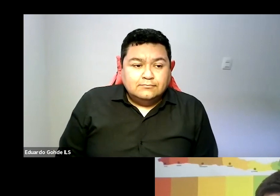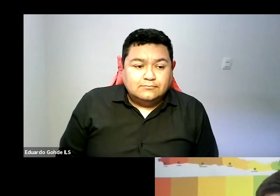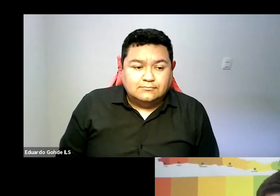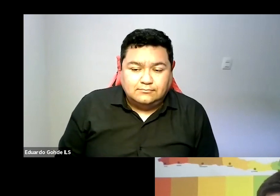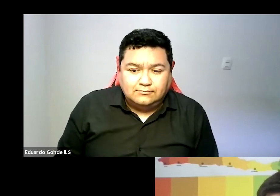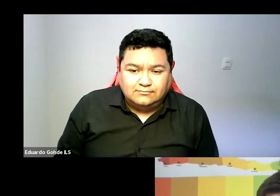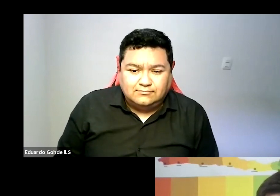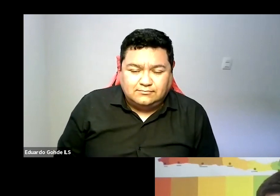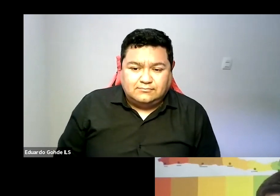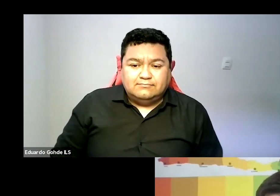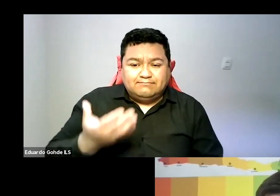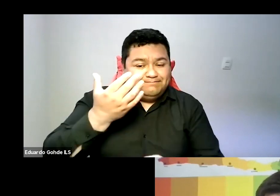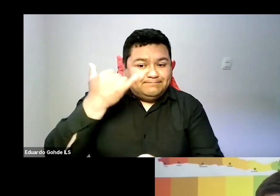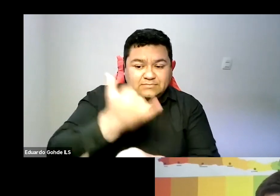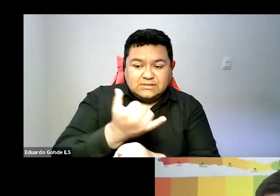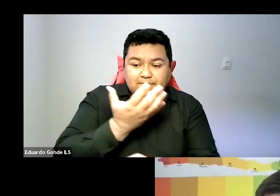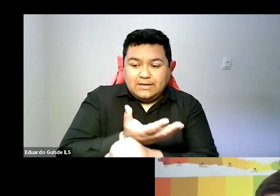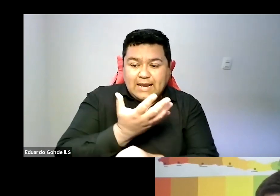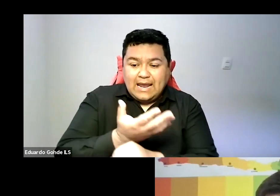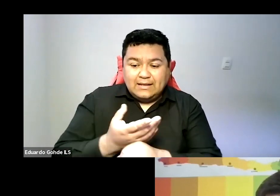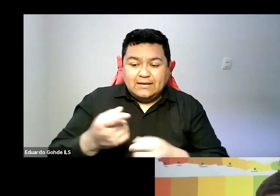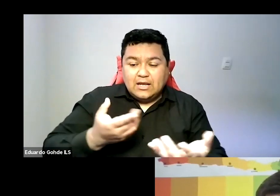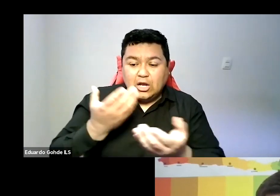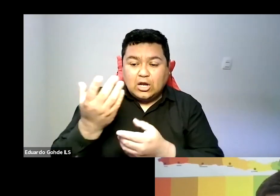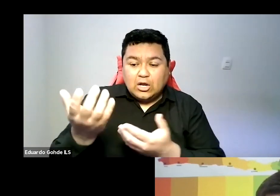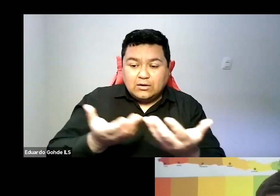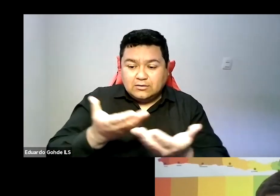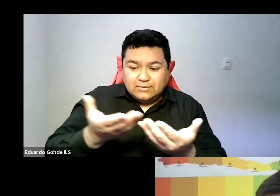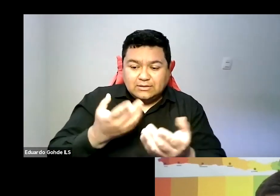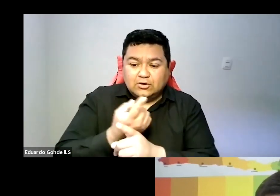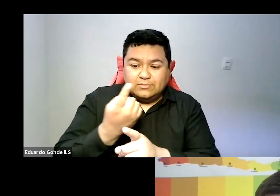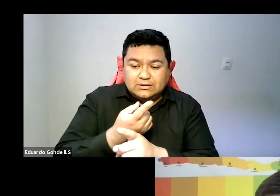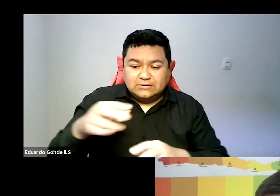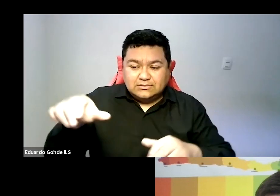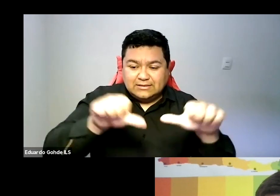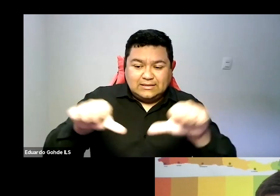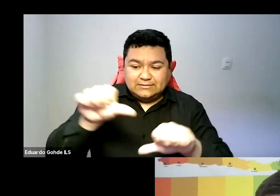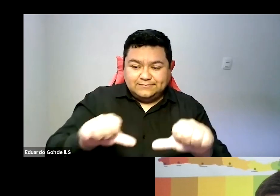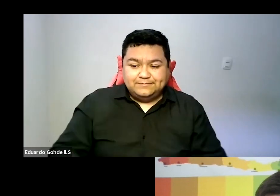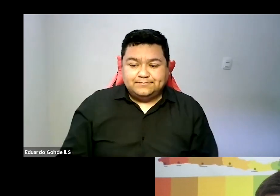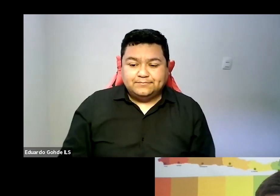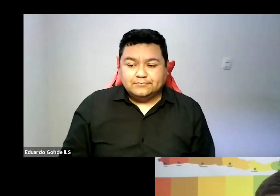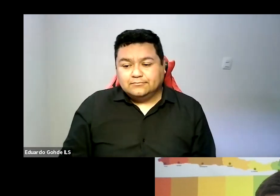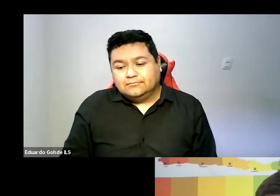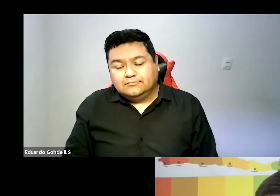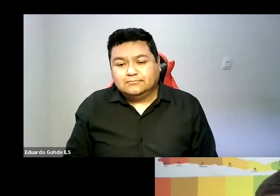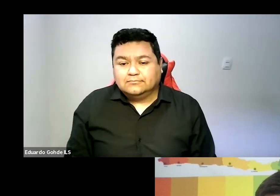un diálogo con la ciencia. ¿Sí? Pues la ciencia, insisto, es una de las herramientas con las cuales llegamos a esa noción tan